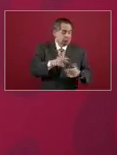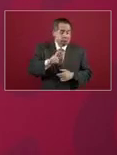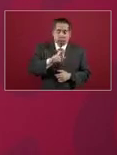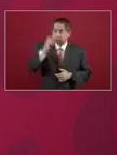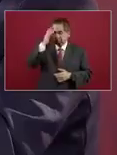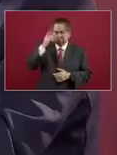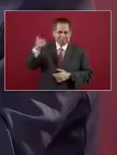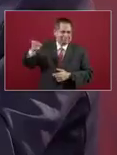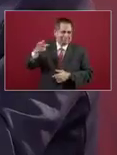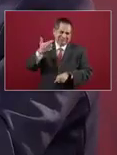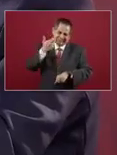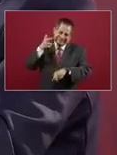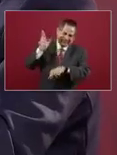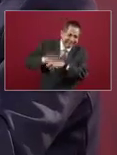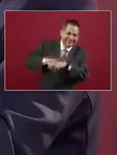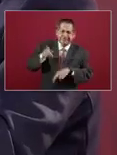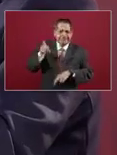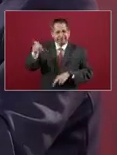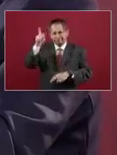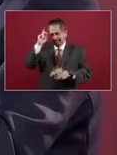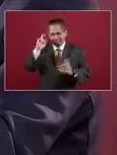reverendo ladrón.